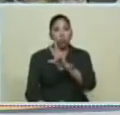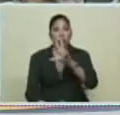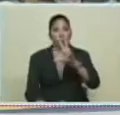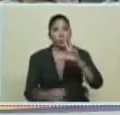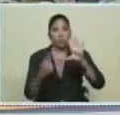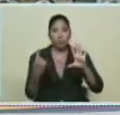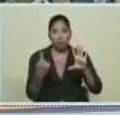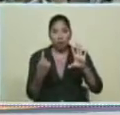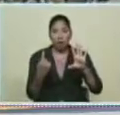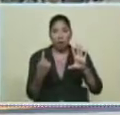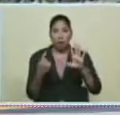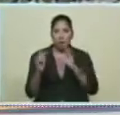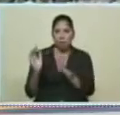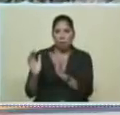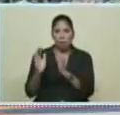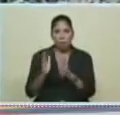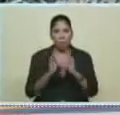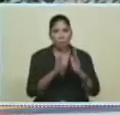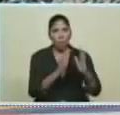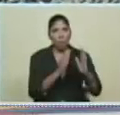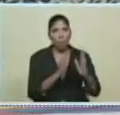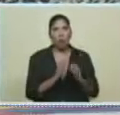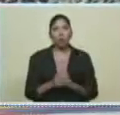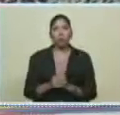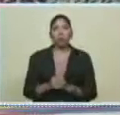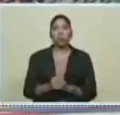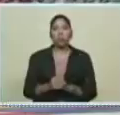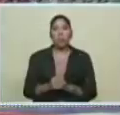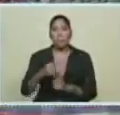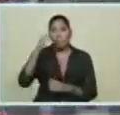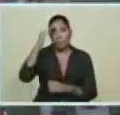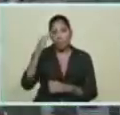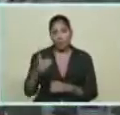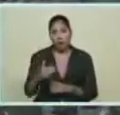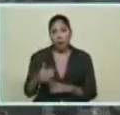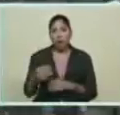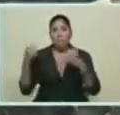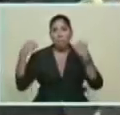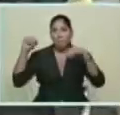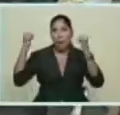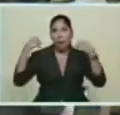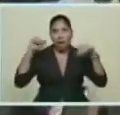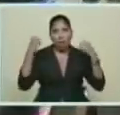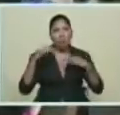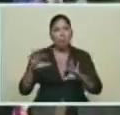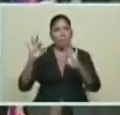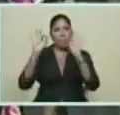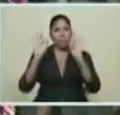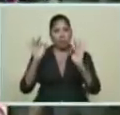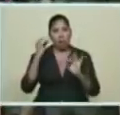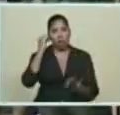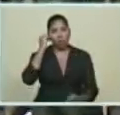236 operaciones militares de entrenamiento y especializadas.